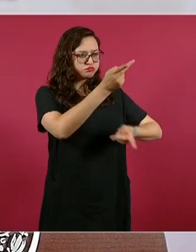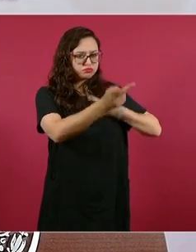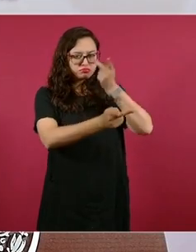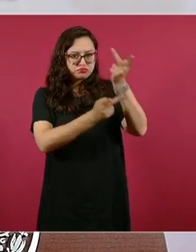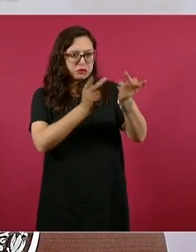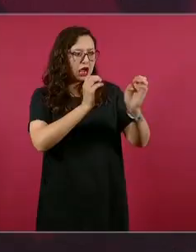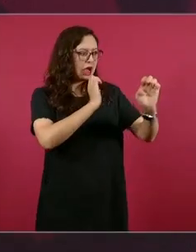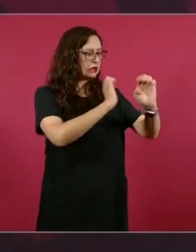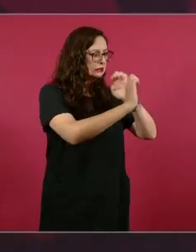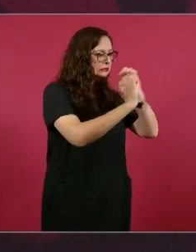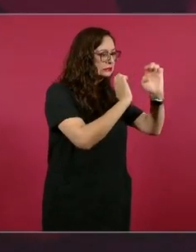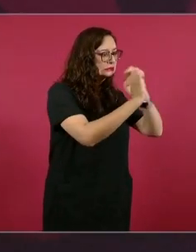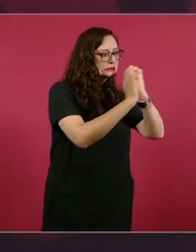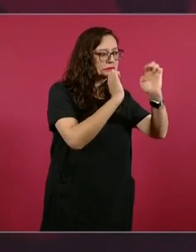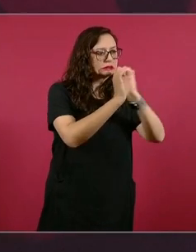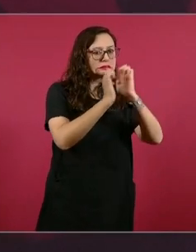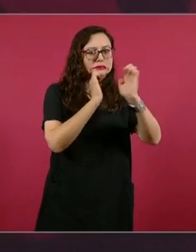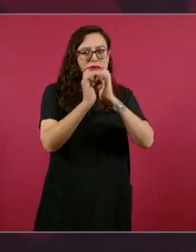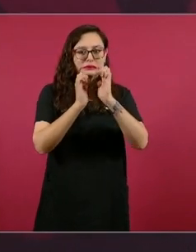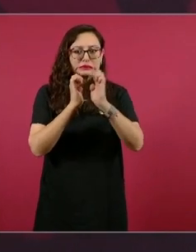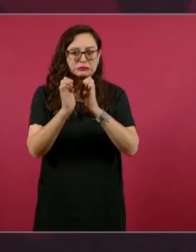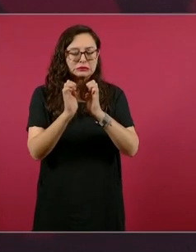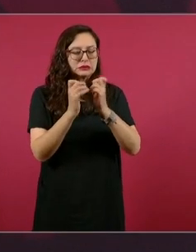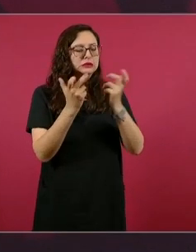a los